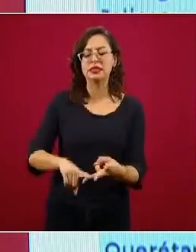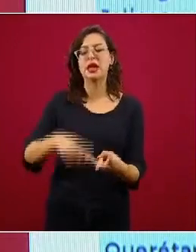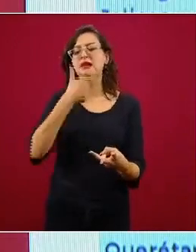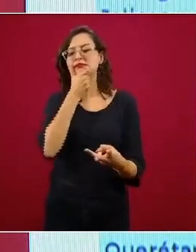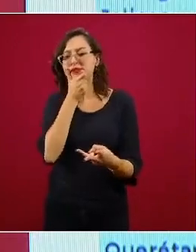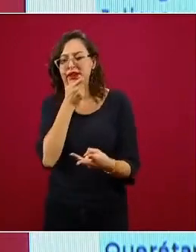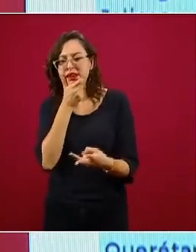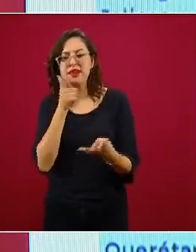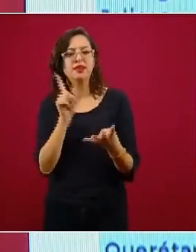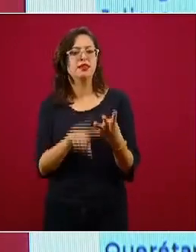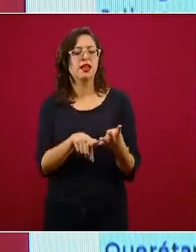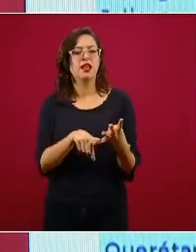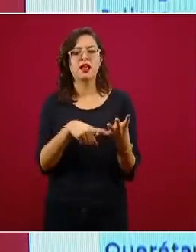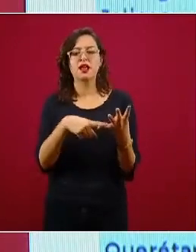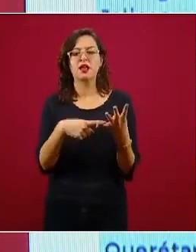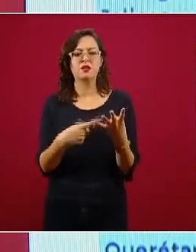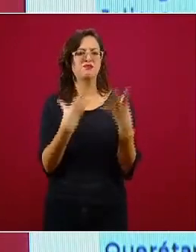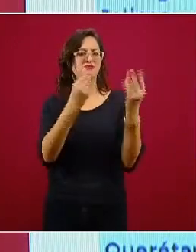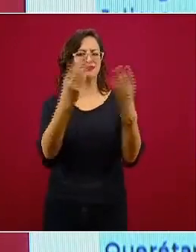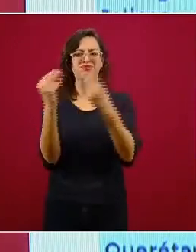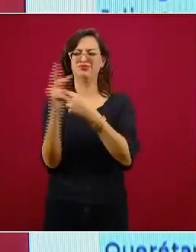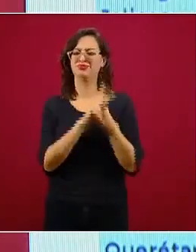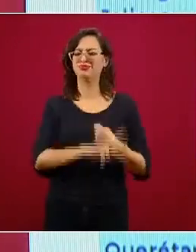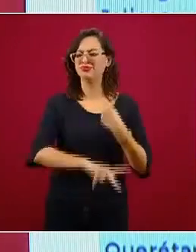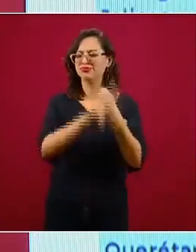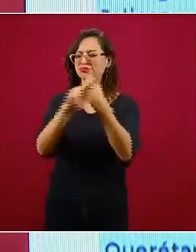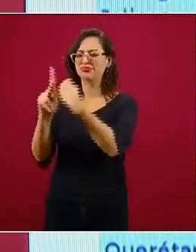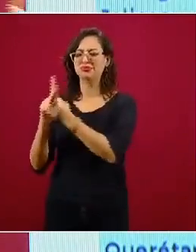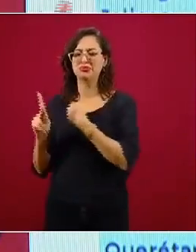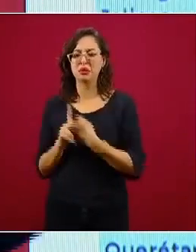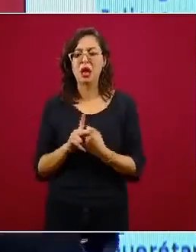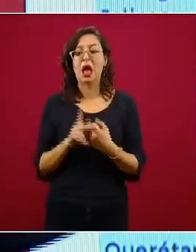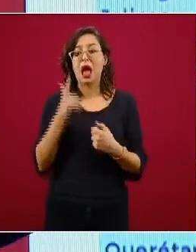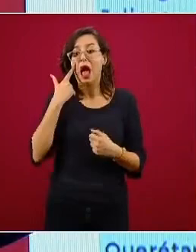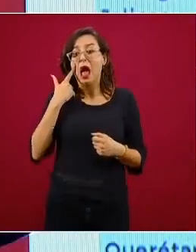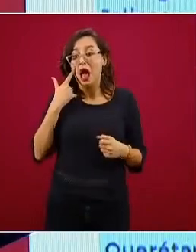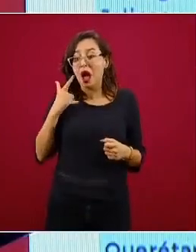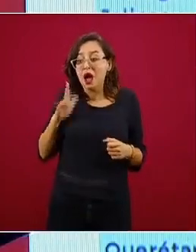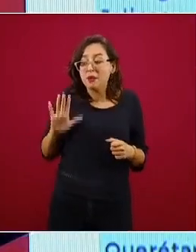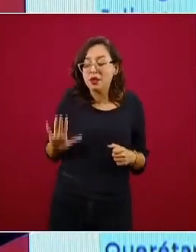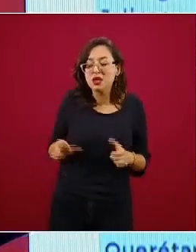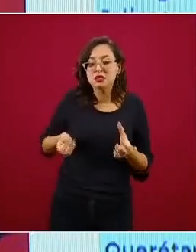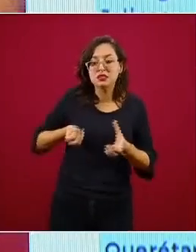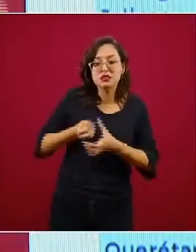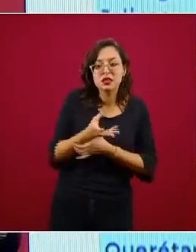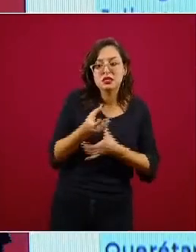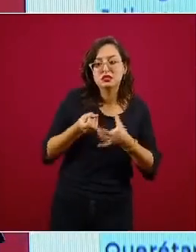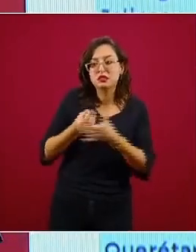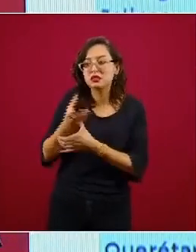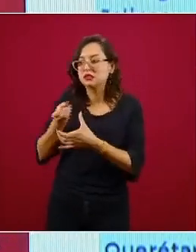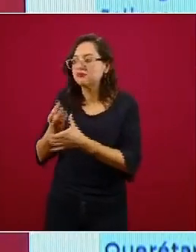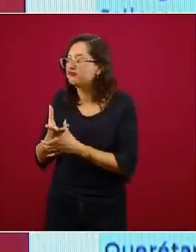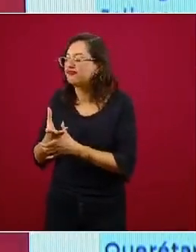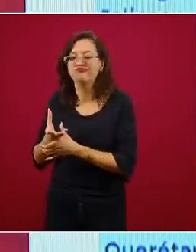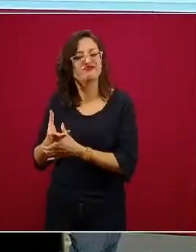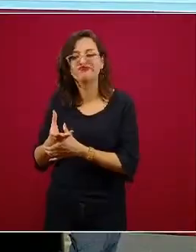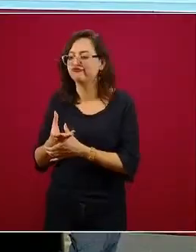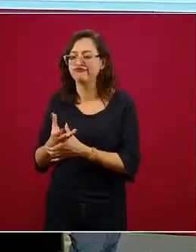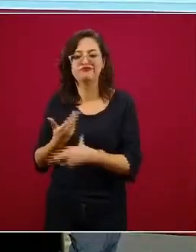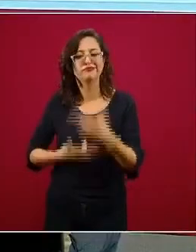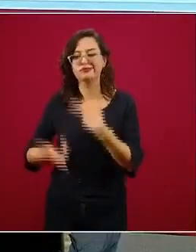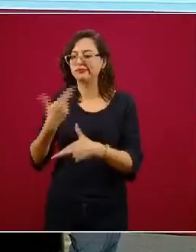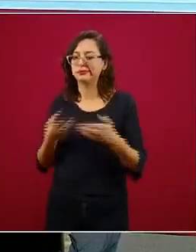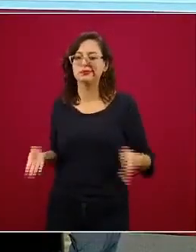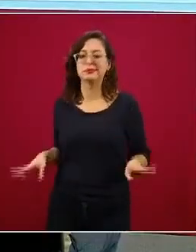Reino Unido, le pasó a muchos países que empezaron a ensayar su desconfinamiento, pero reaccionaron. Y